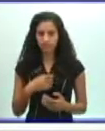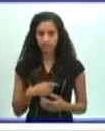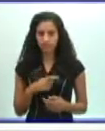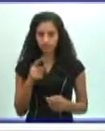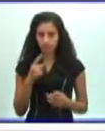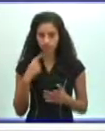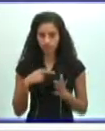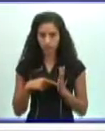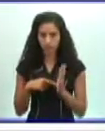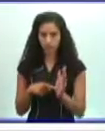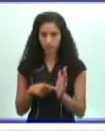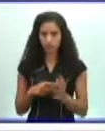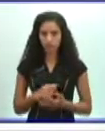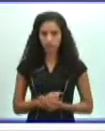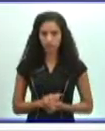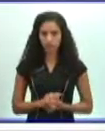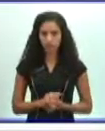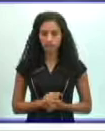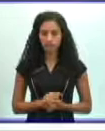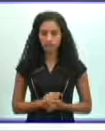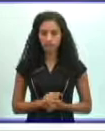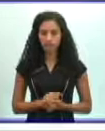ilustrando.